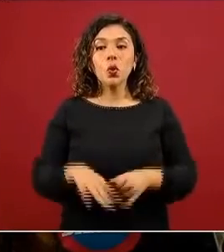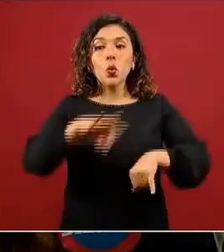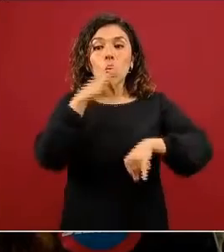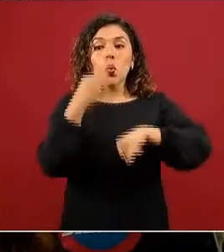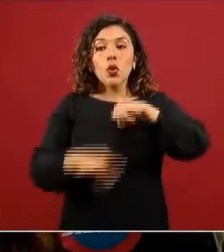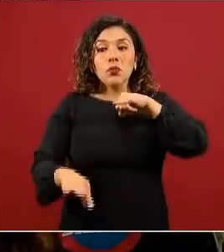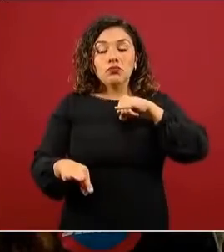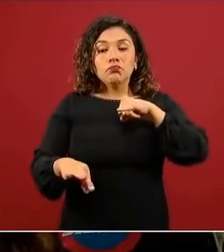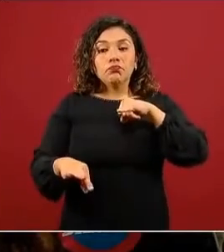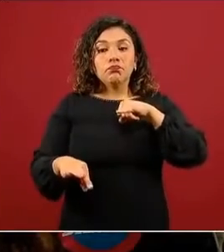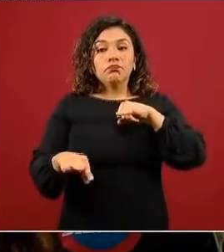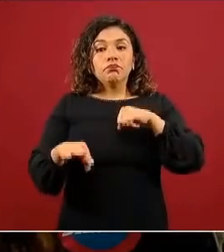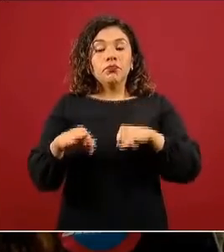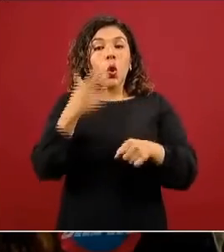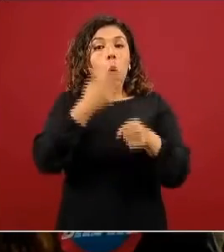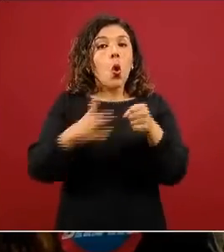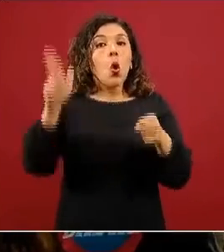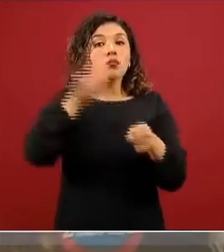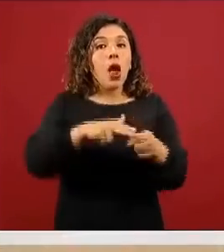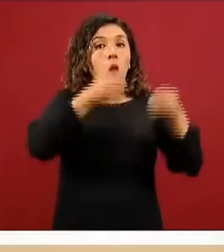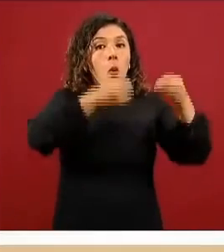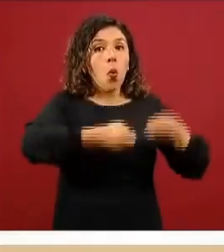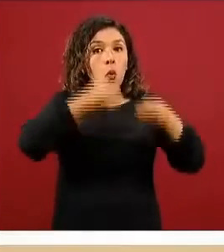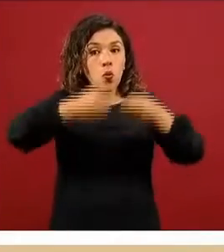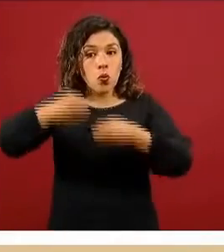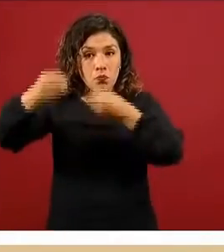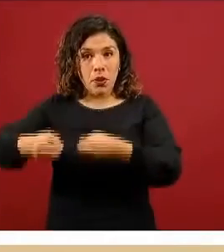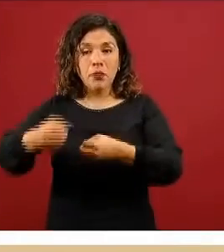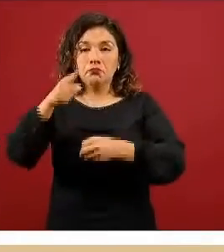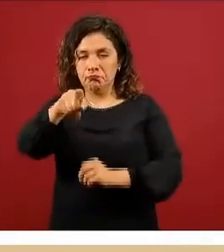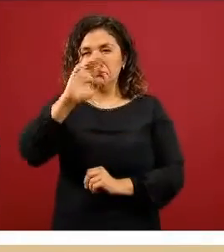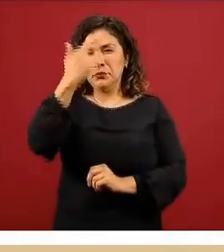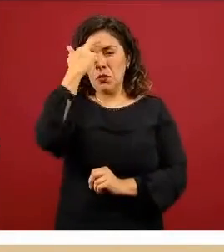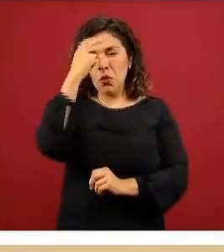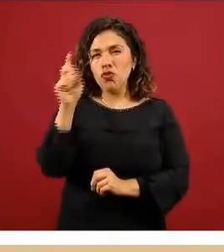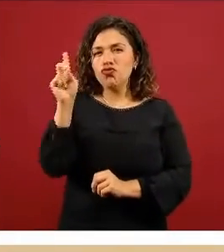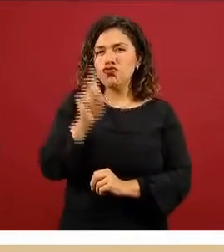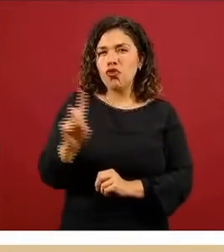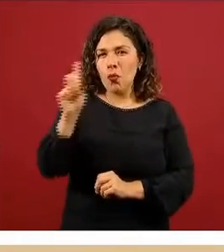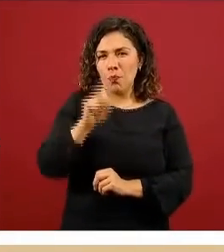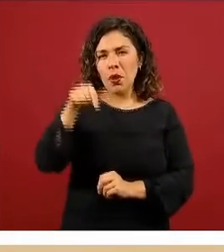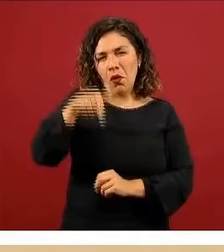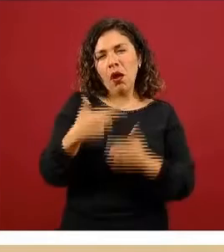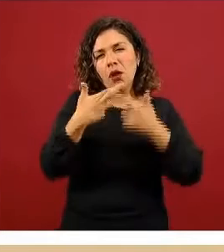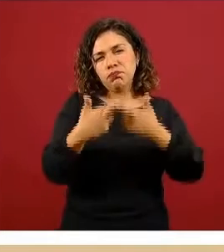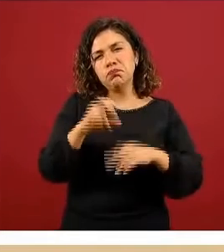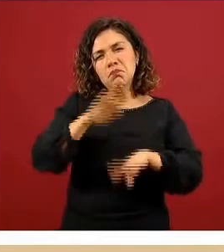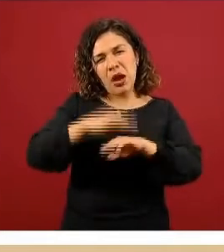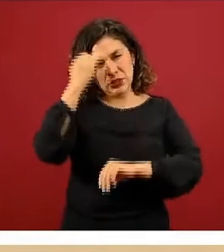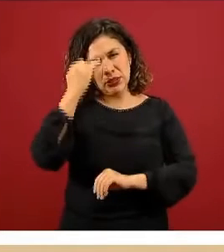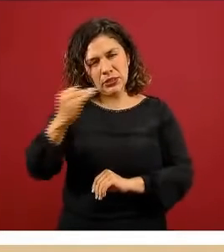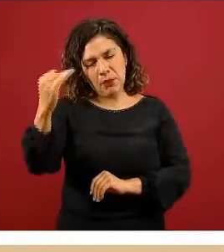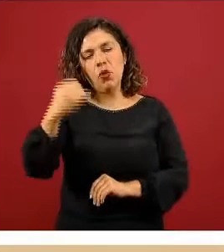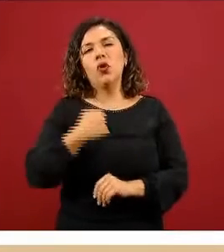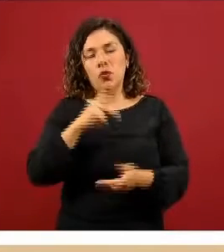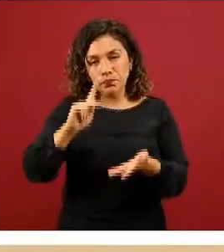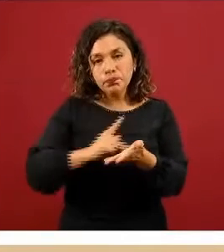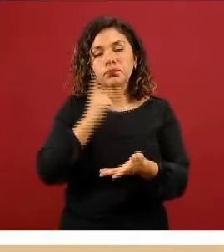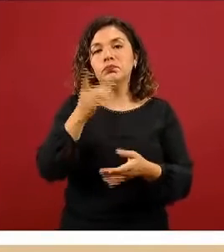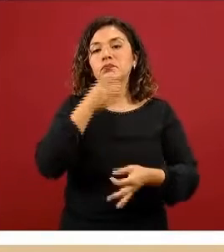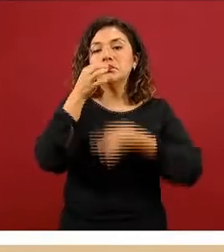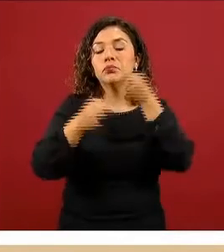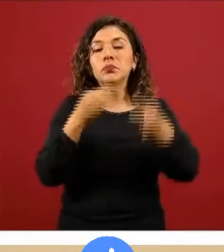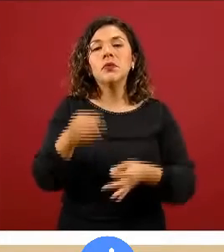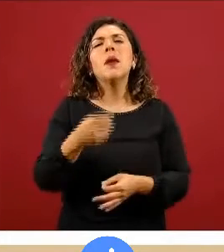Finalmente, en el panorama nacional, la ocupación hospitalaria. Recordamos, en domingo que tenemos un poquito más de tiempo, retomamos sobre esto. Los